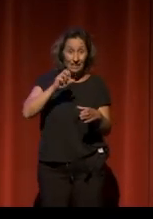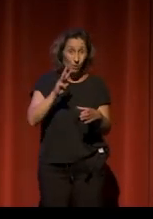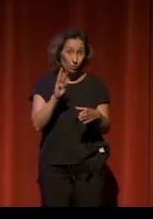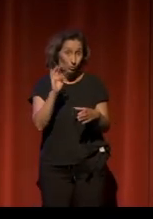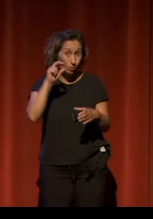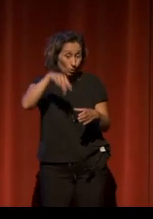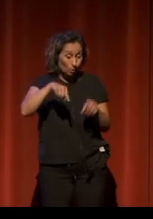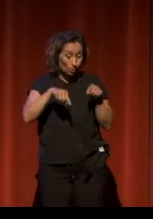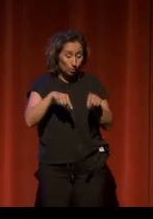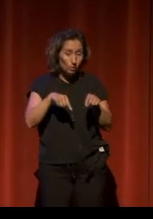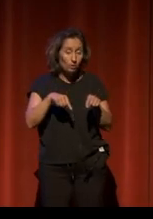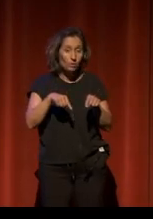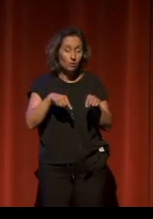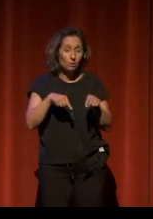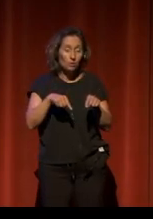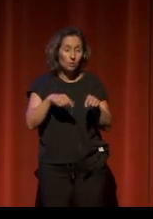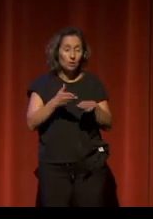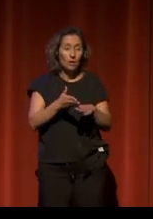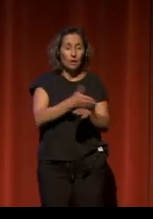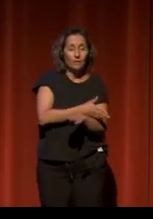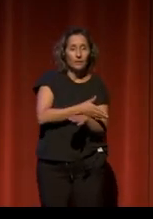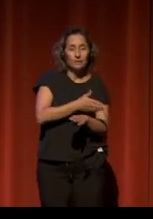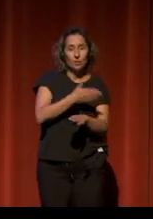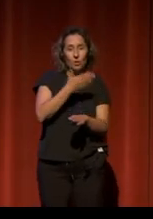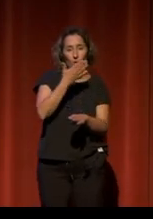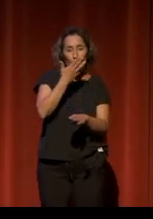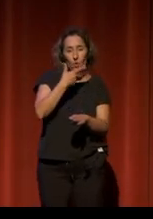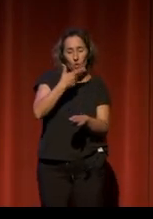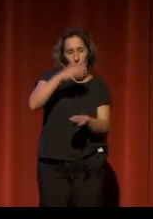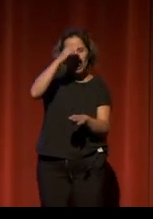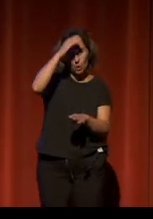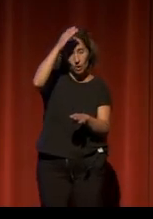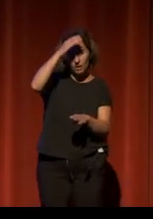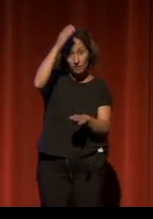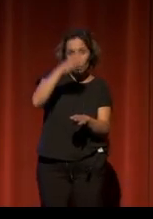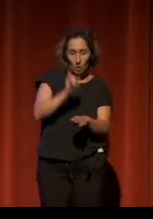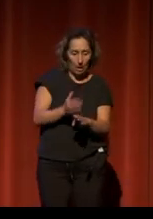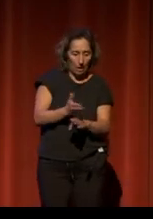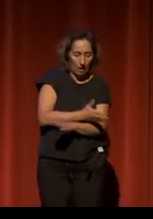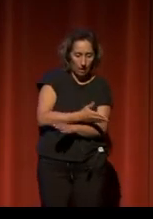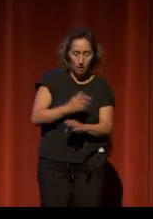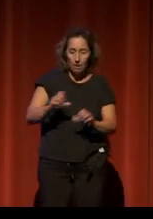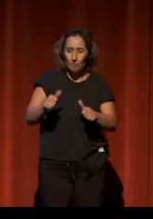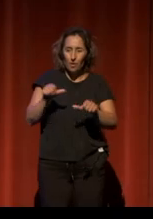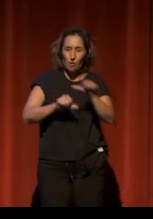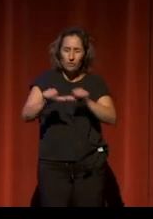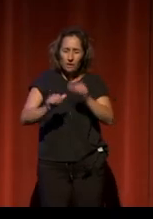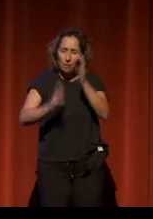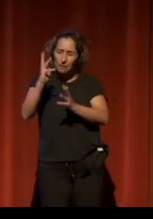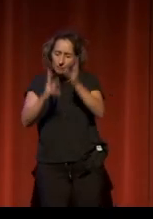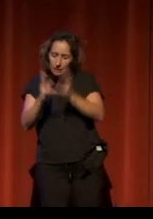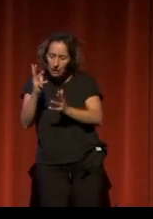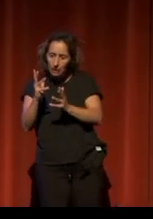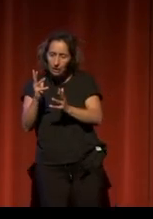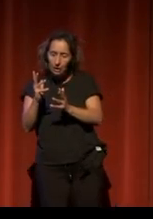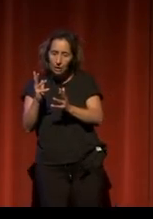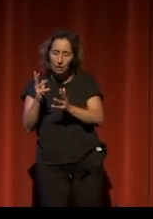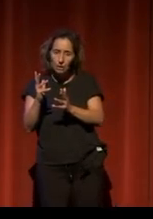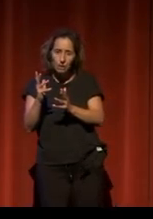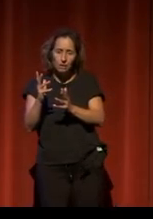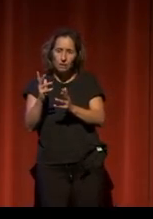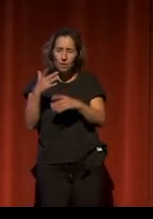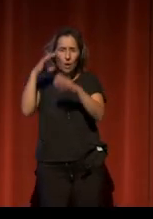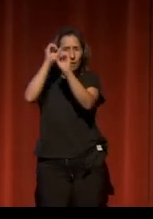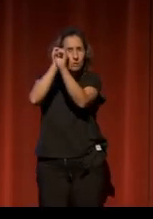evidentemente lo que había era un conocimiento científico agregado Newton no empieza no la física matemática etcétera eh la